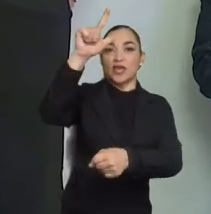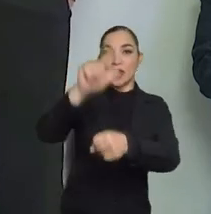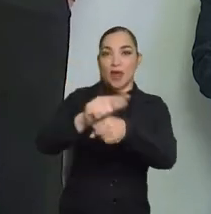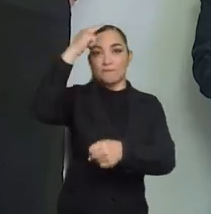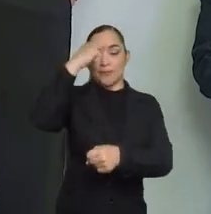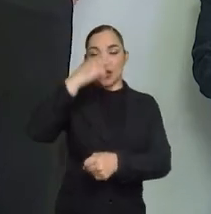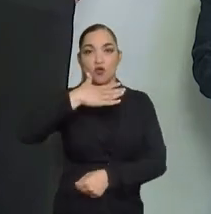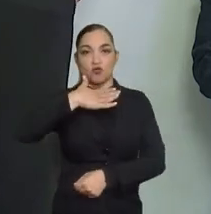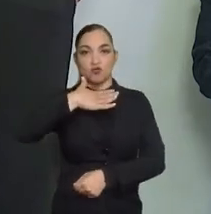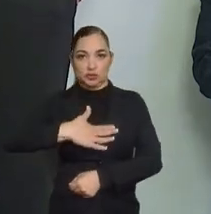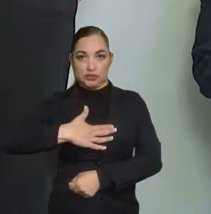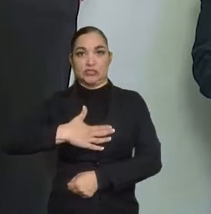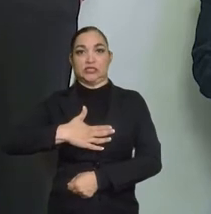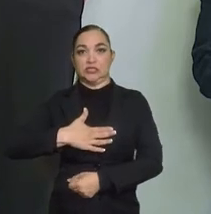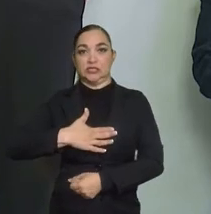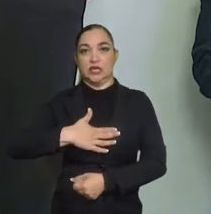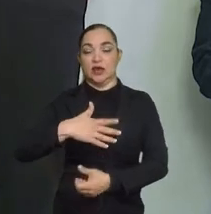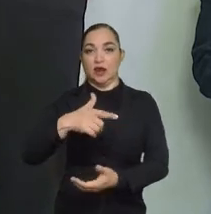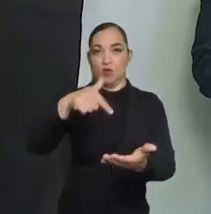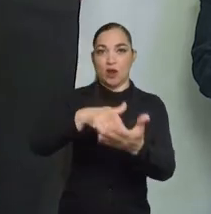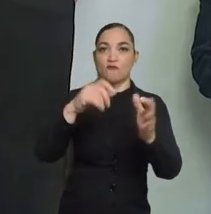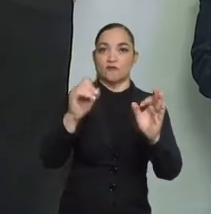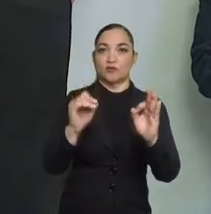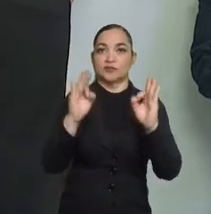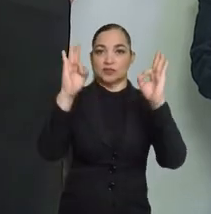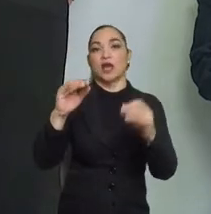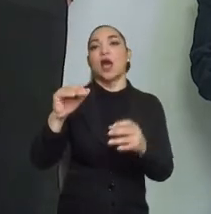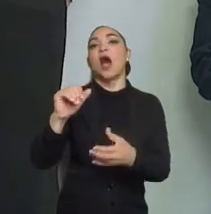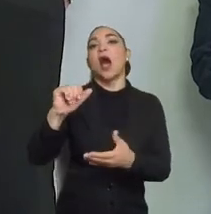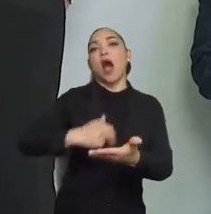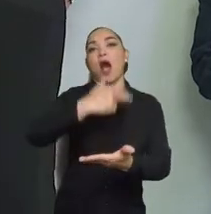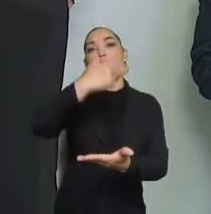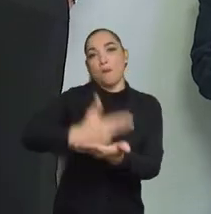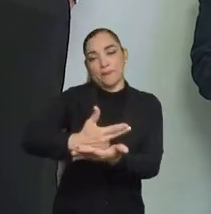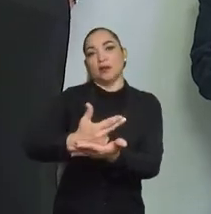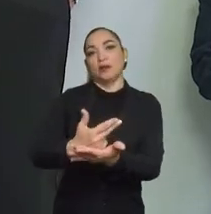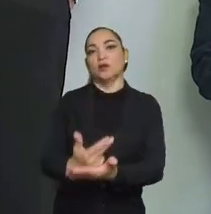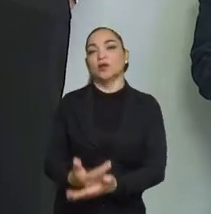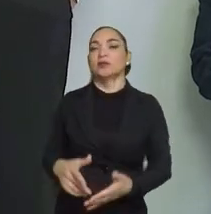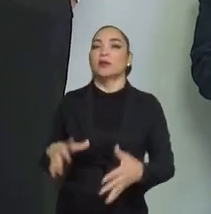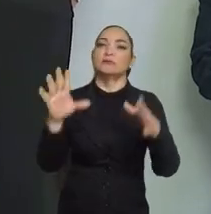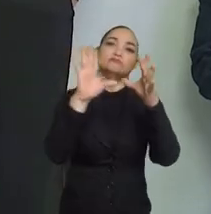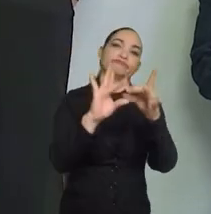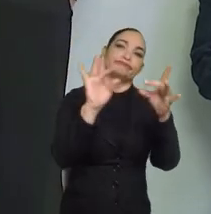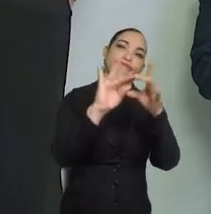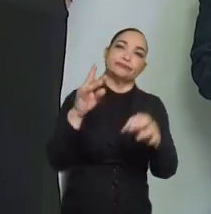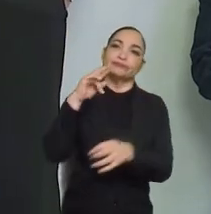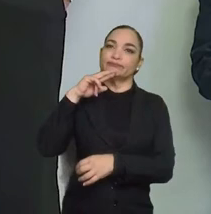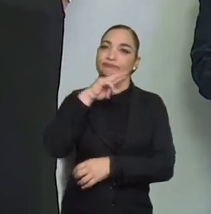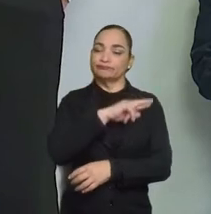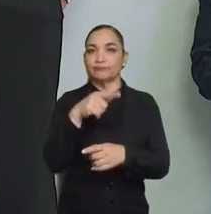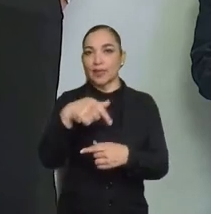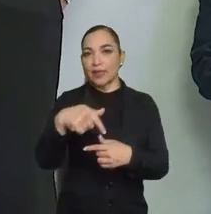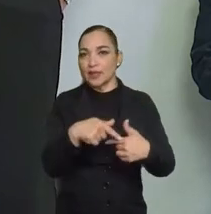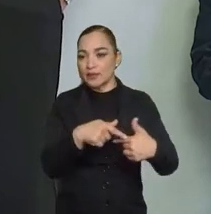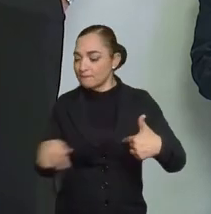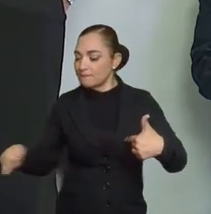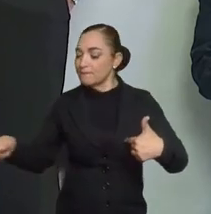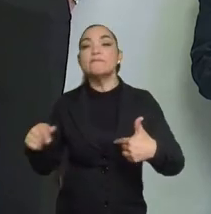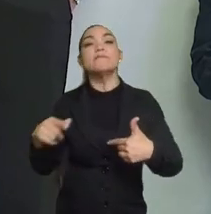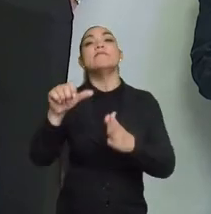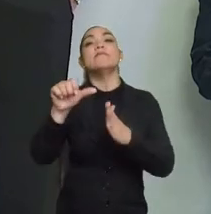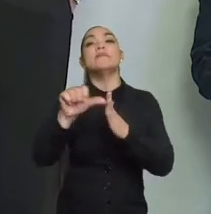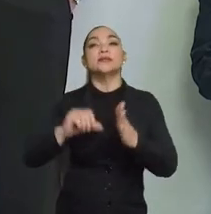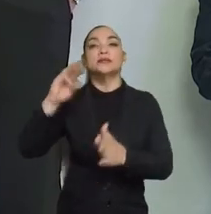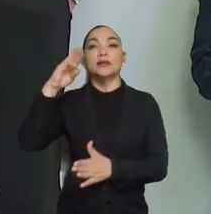AOME. Entonces, esto es algún recuento muy rápido de todas las actividades que traemos en el marco del mes de marzo. No